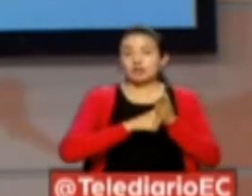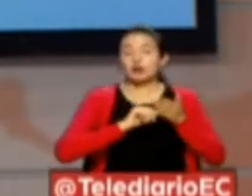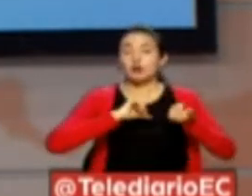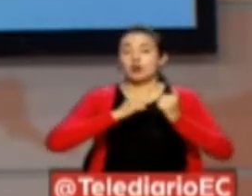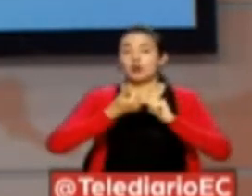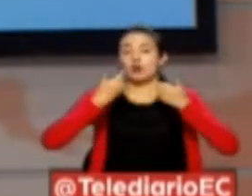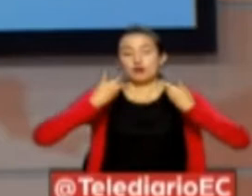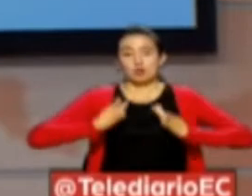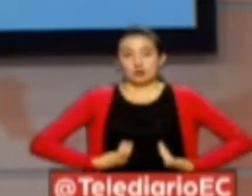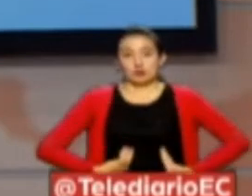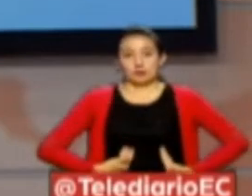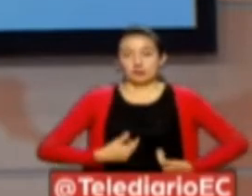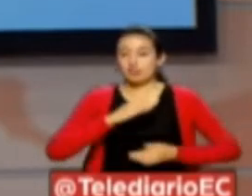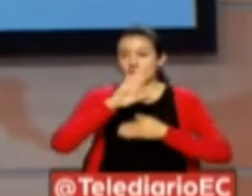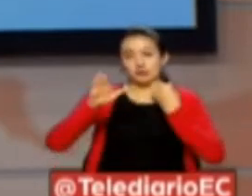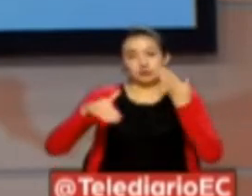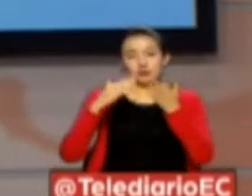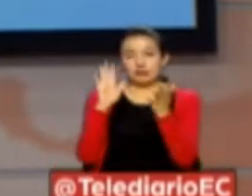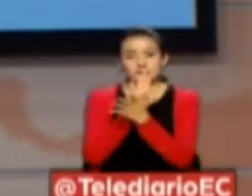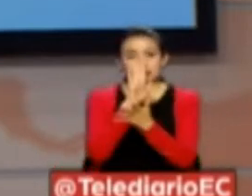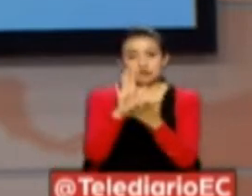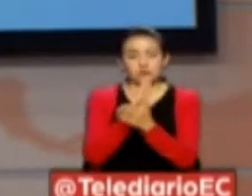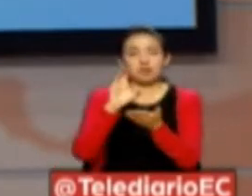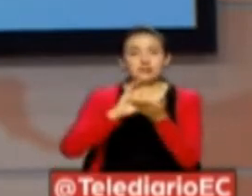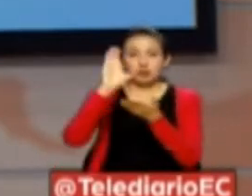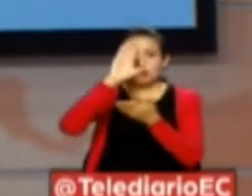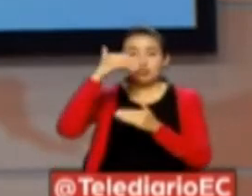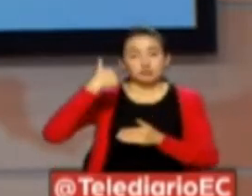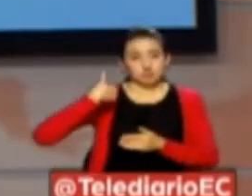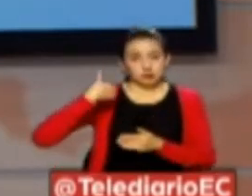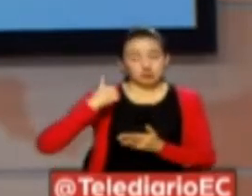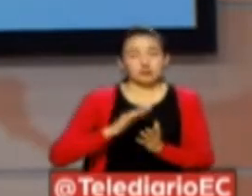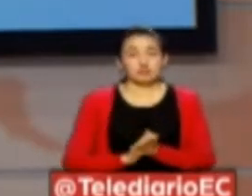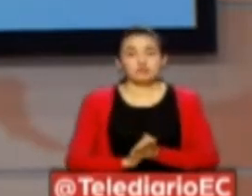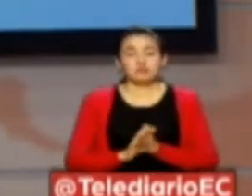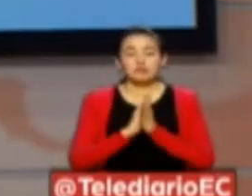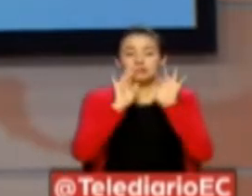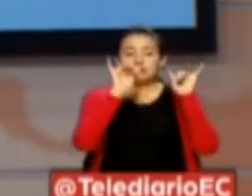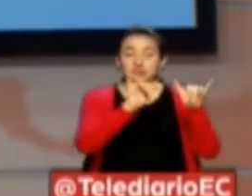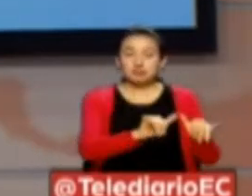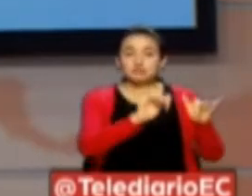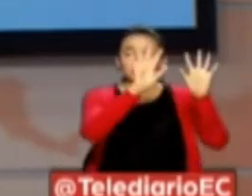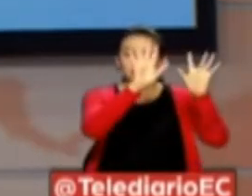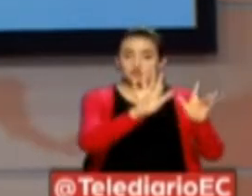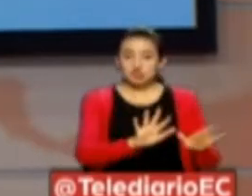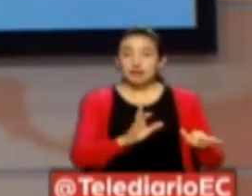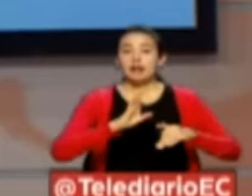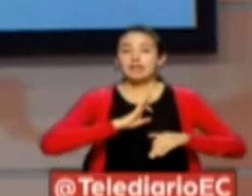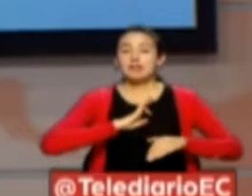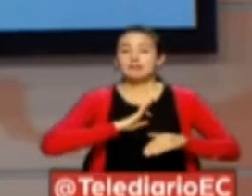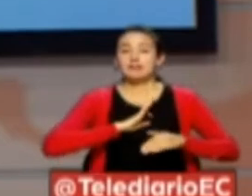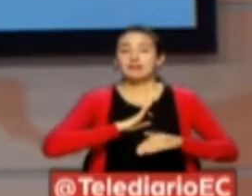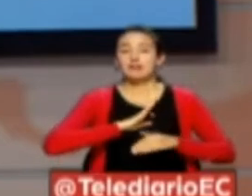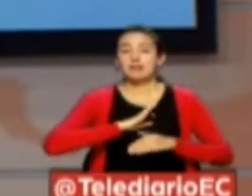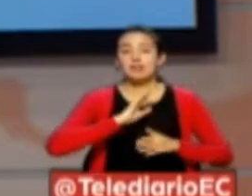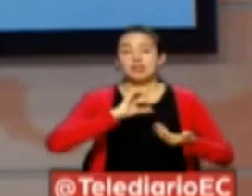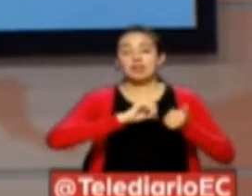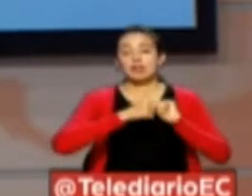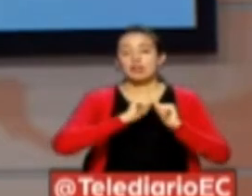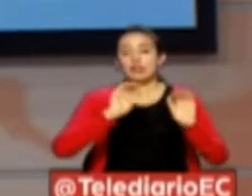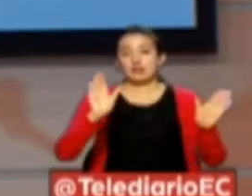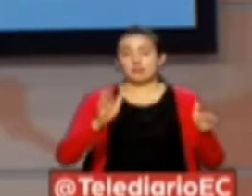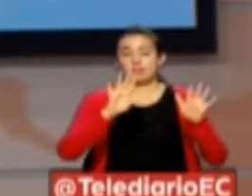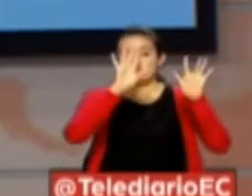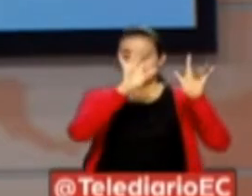deporte en la escolaridad y se quedaría la secretaria en este caso una secretaría técnica nacional de deporte